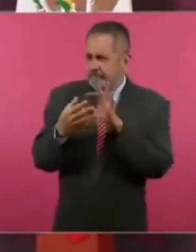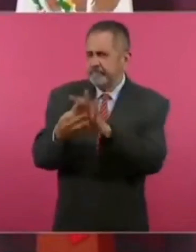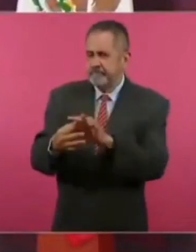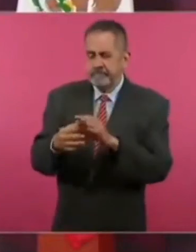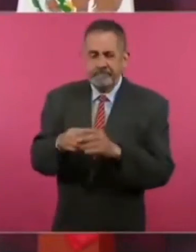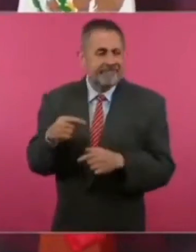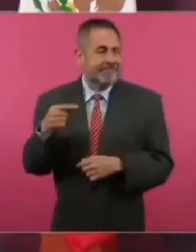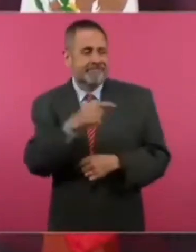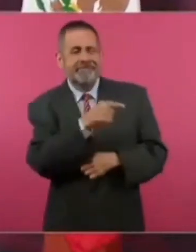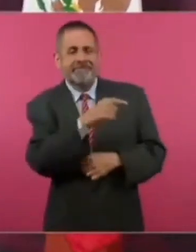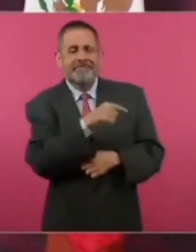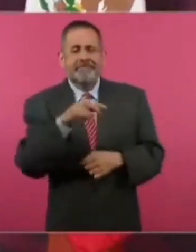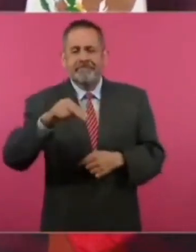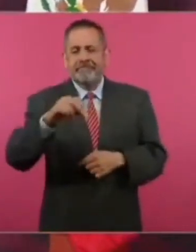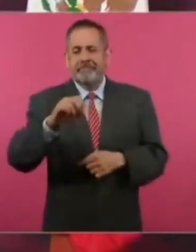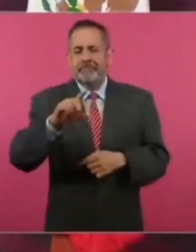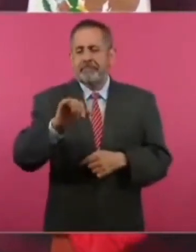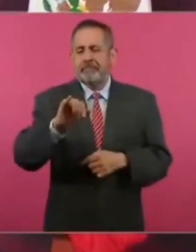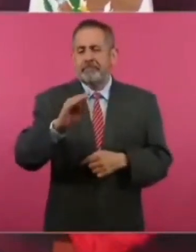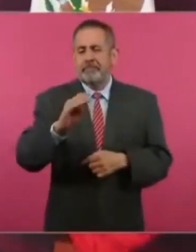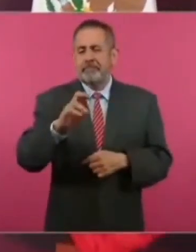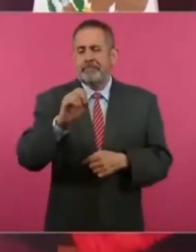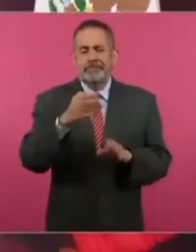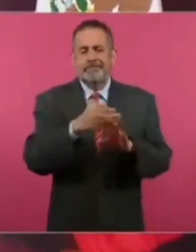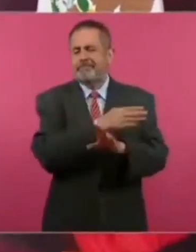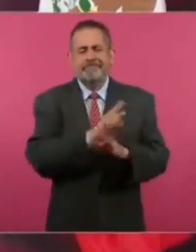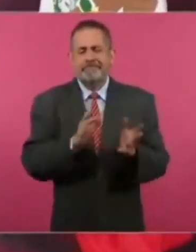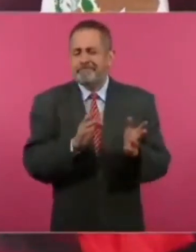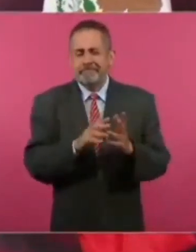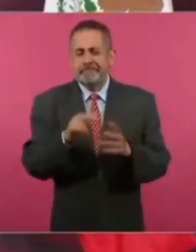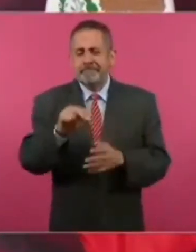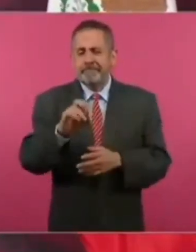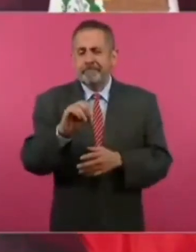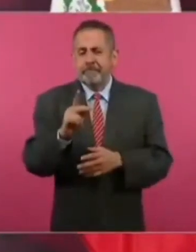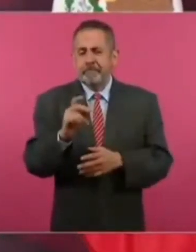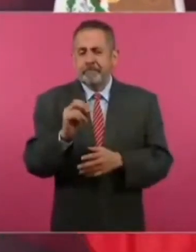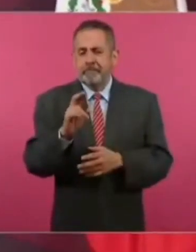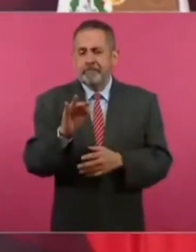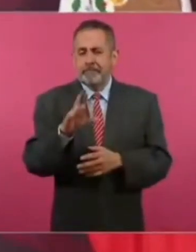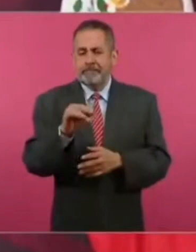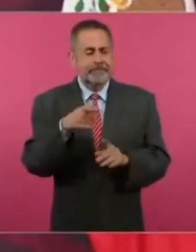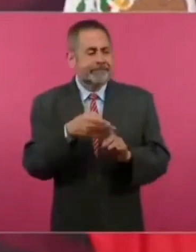económica neoliberal, neoporfirista, que se aplicaba antes,